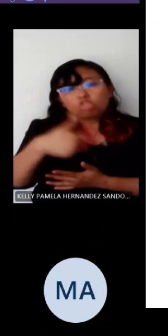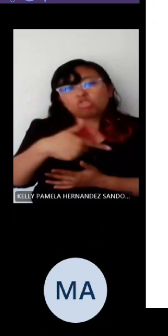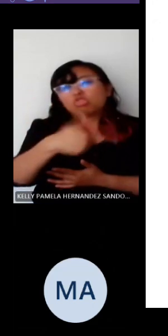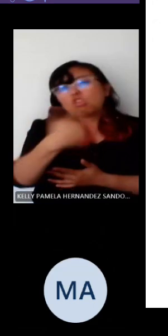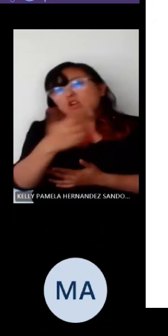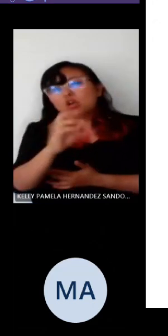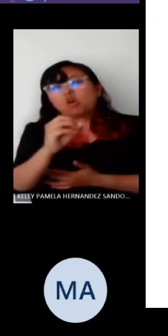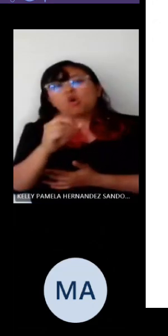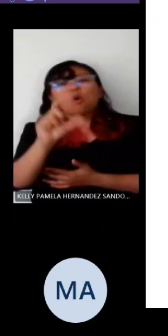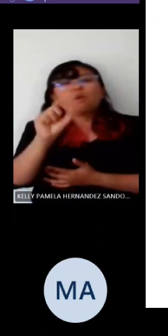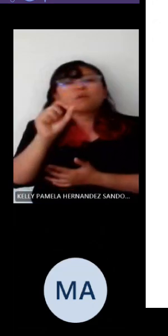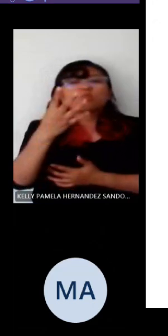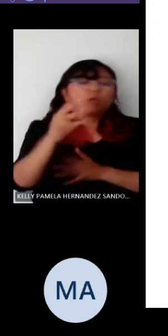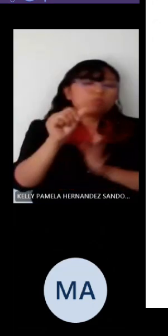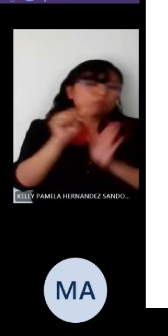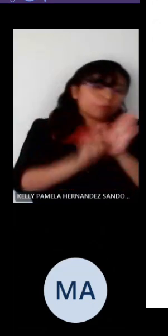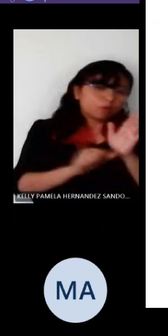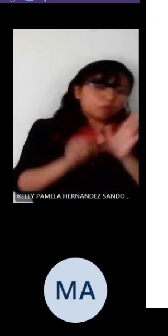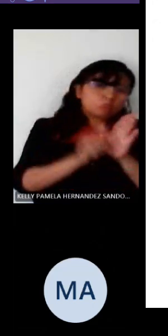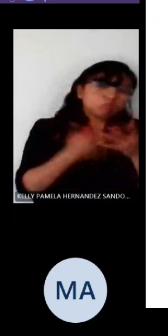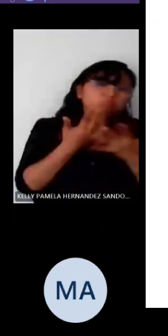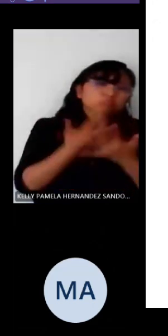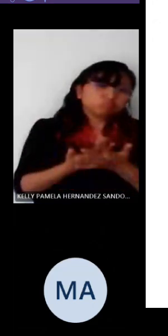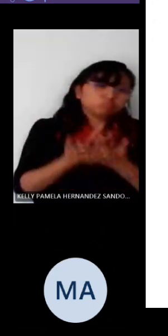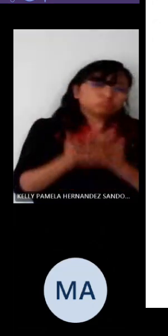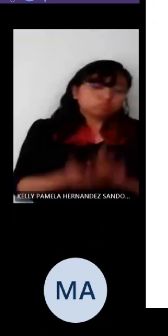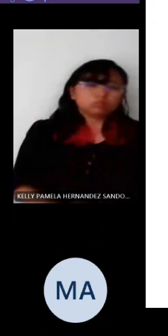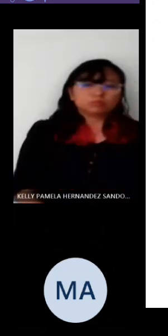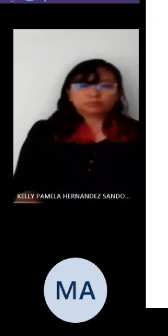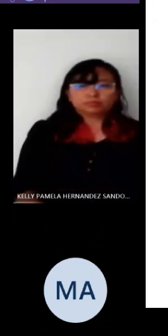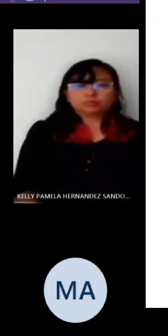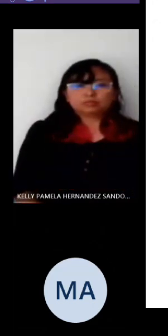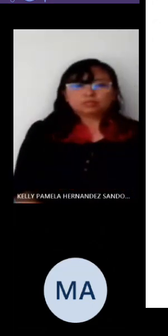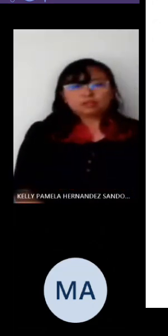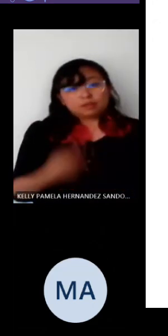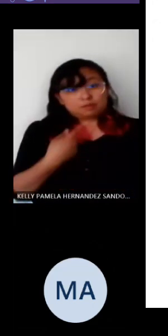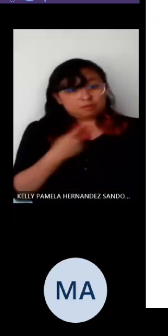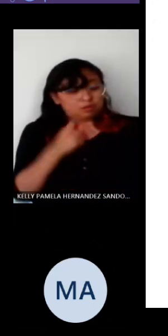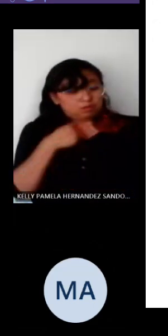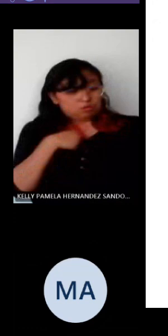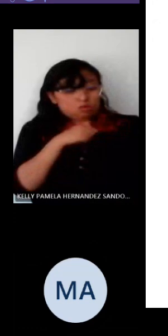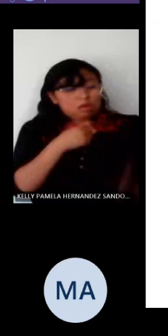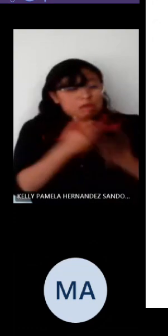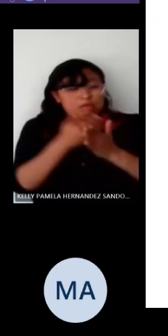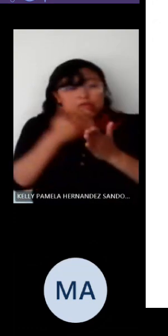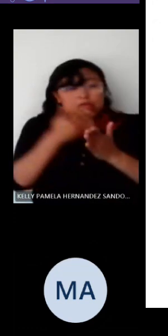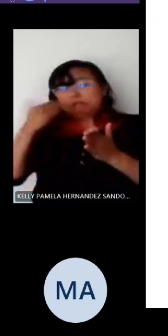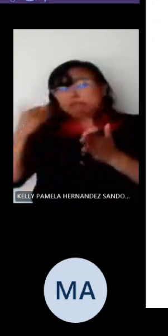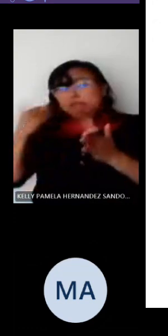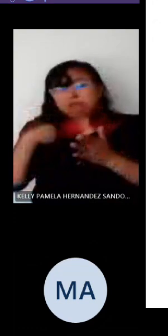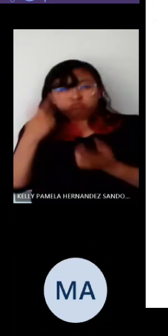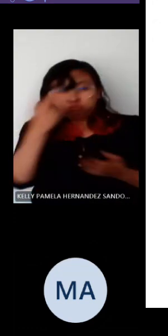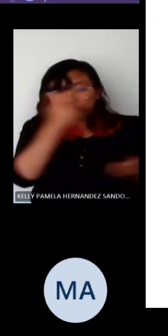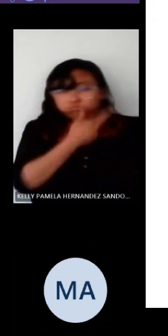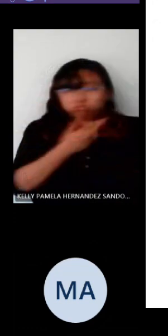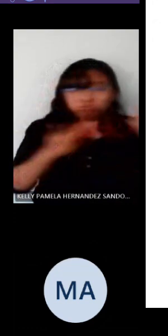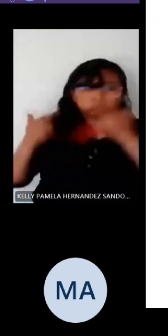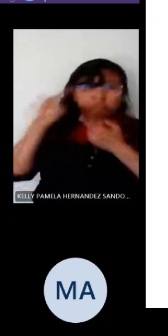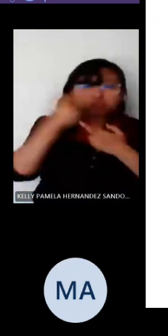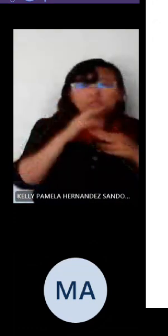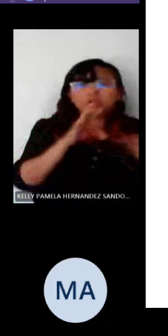¿no? El poder tener este asesoramiento antes de realizar el estudio pues nos permite explicar cuáles pueden ser